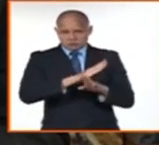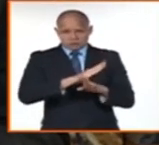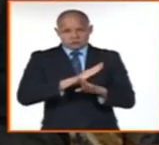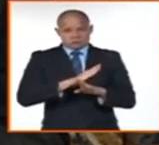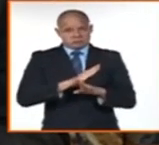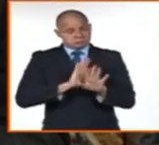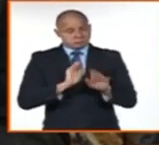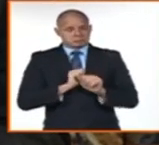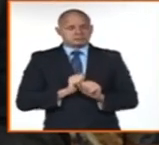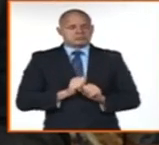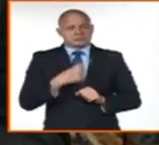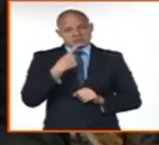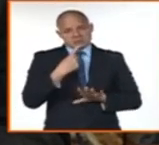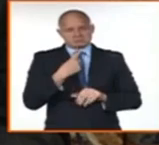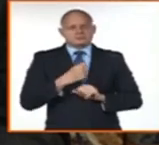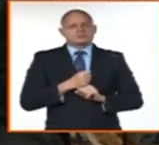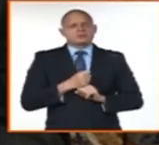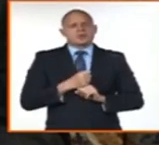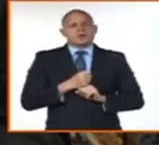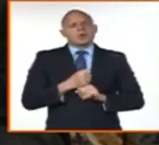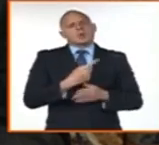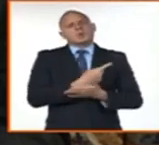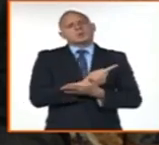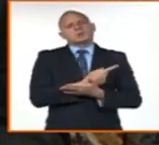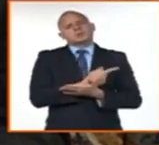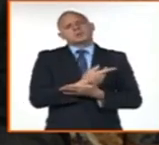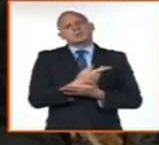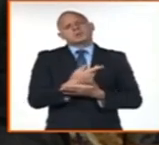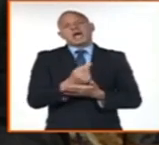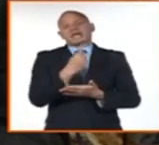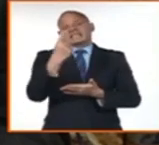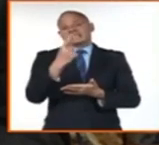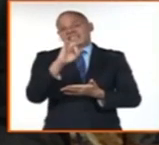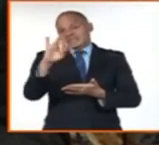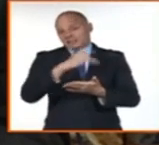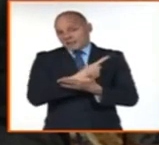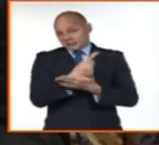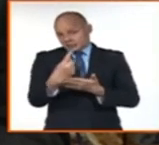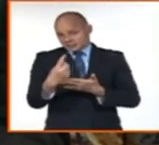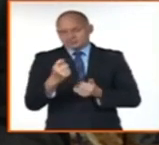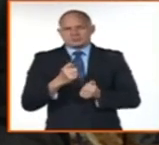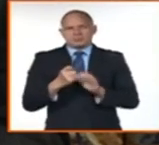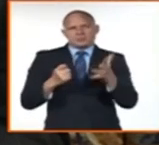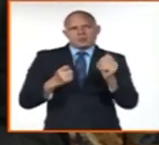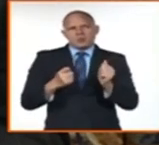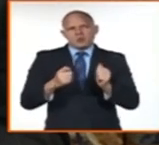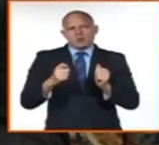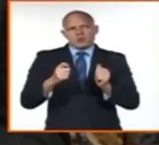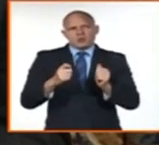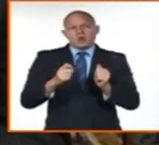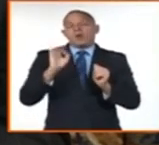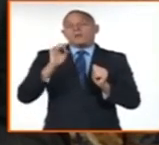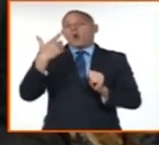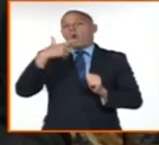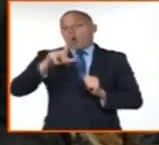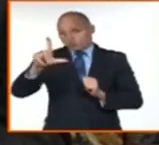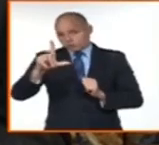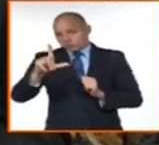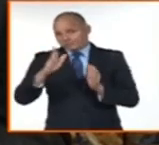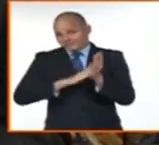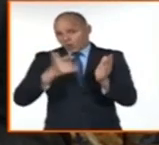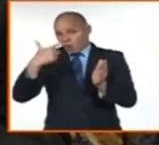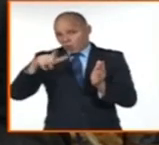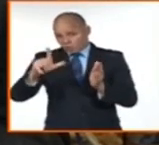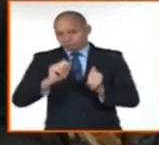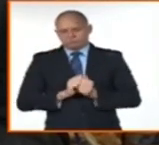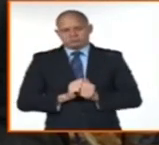7 semanas después, en la segunda quincena de julio, ya había el primer frasco de un candidato vacunal cubano,